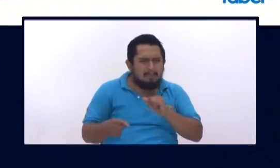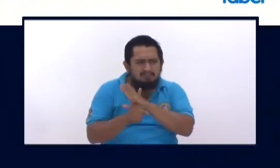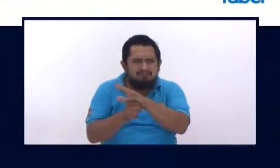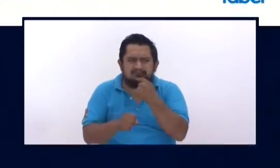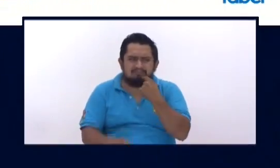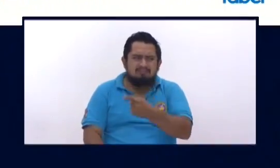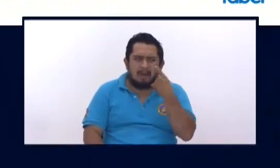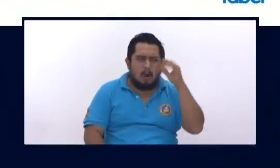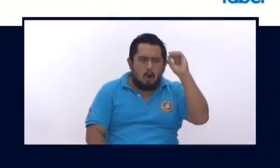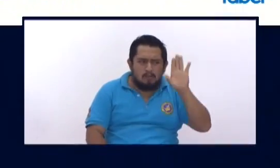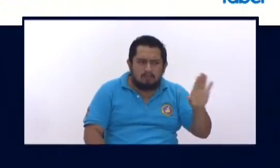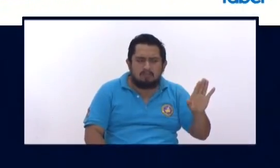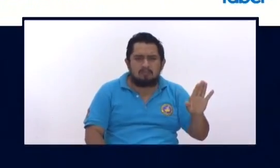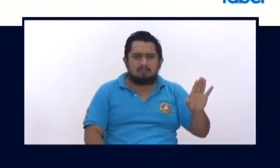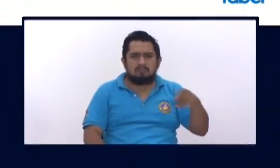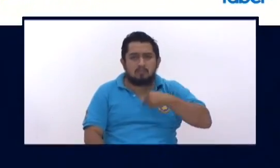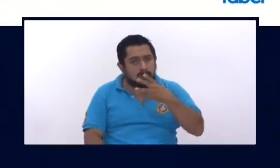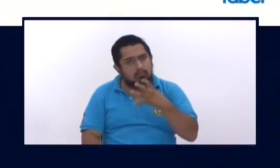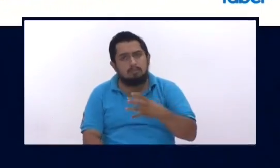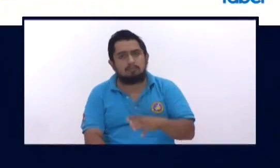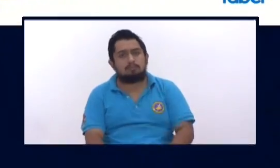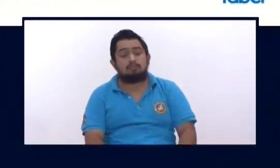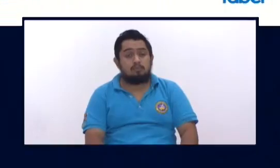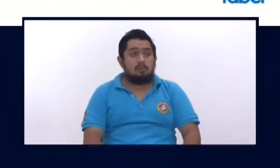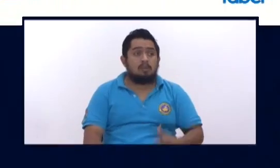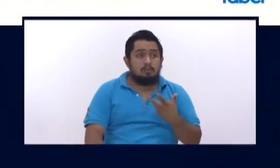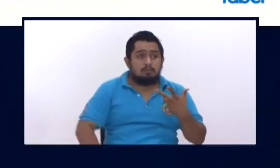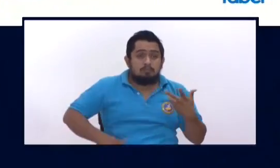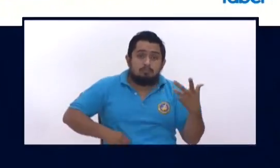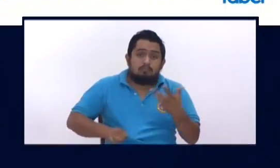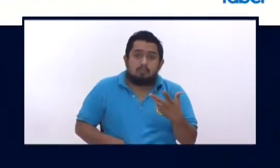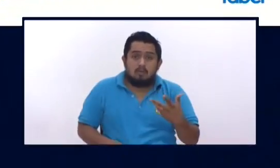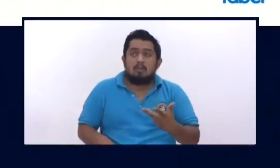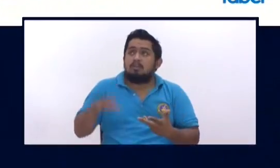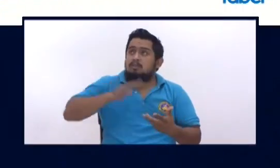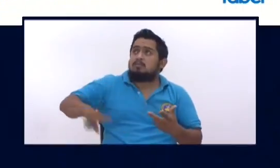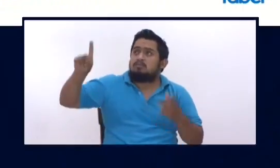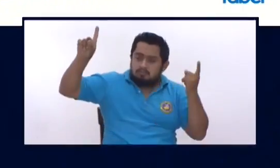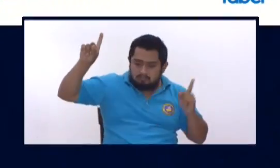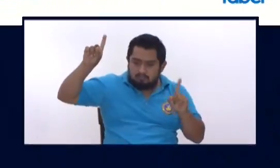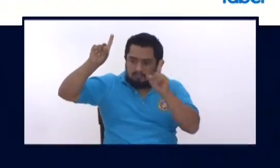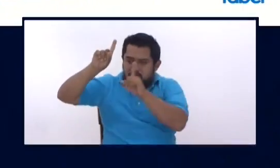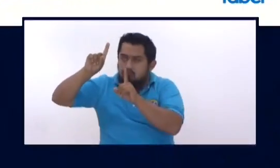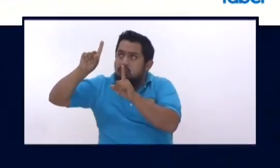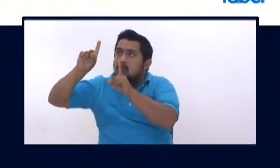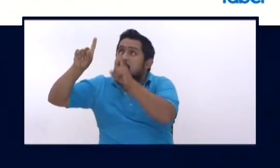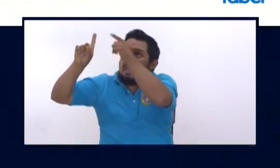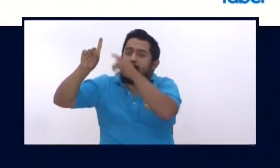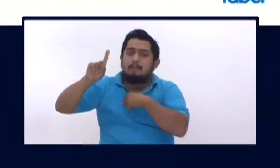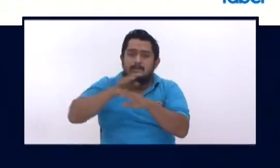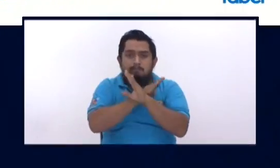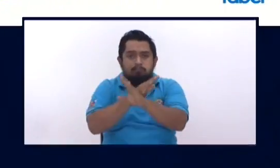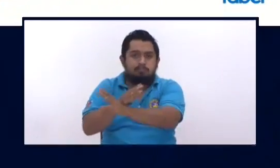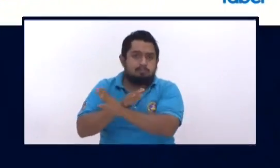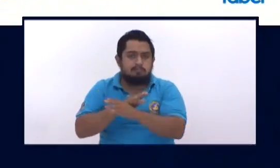amigo y hermano el que habita al abrigo del altísimo morará bajo las sombras del omnipotente